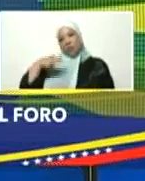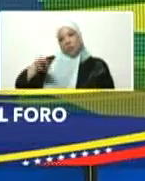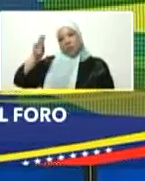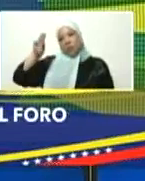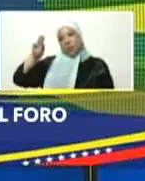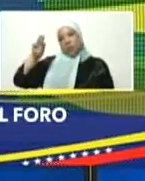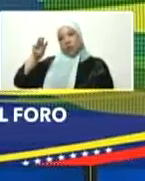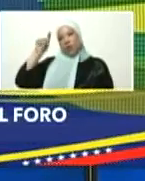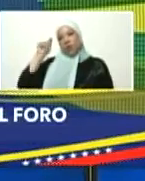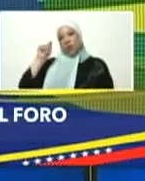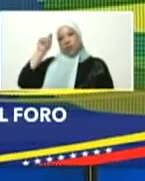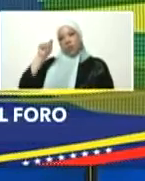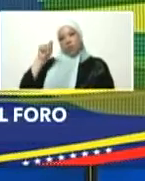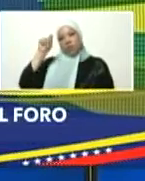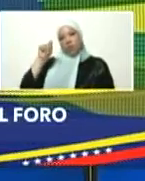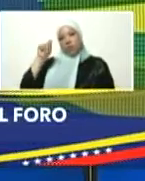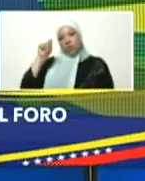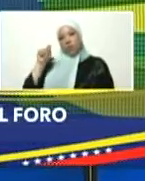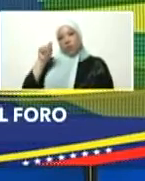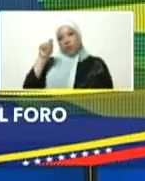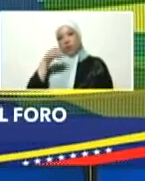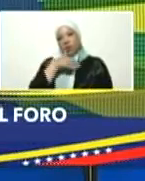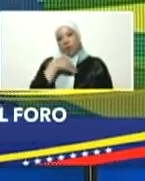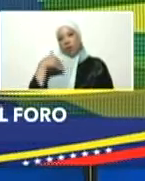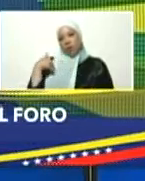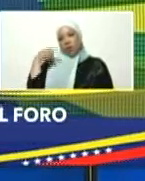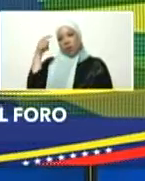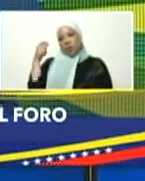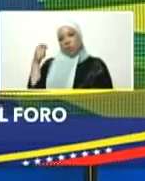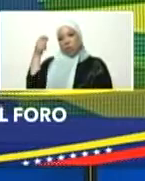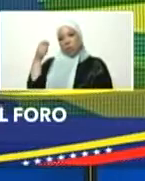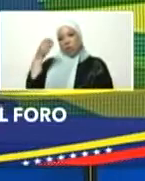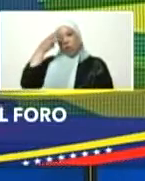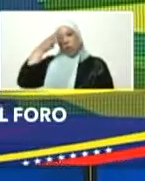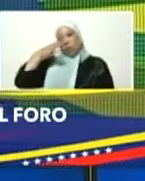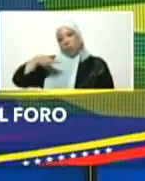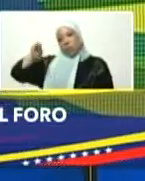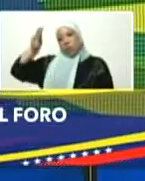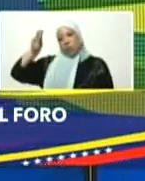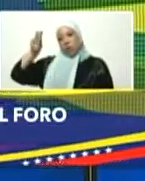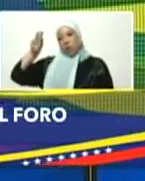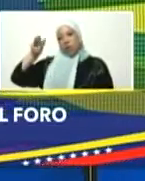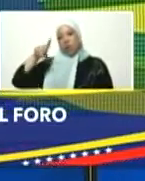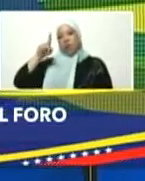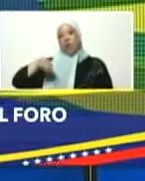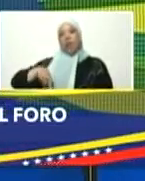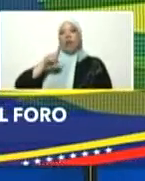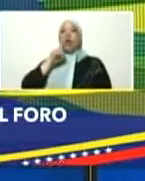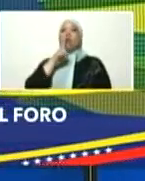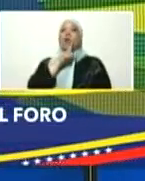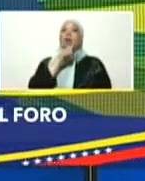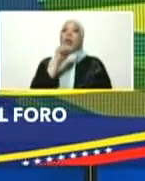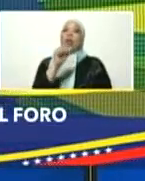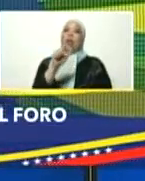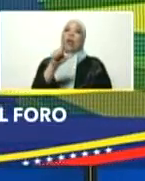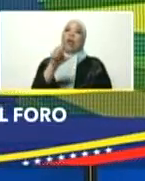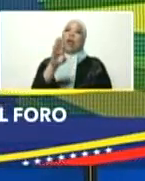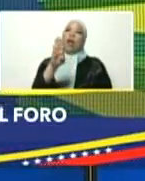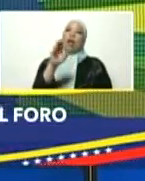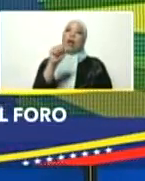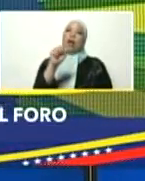el diputado, querido diputado Alberto Anaya, también nos diga qué dice